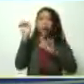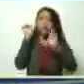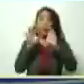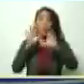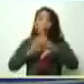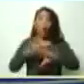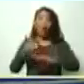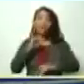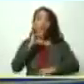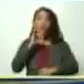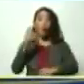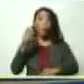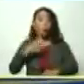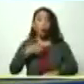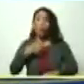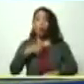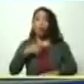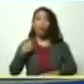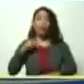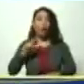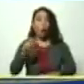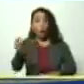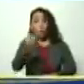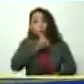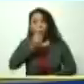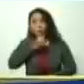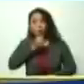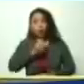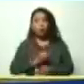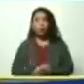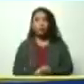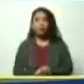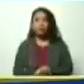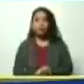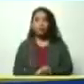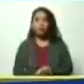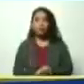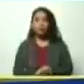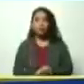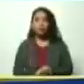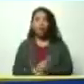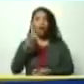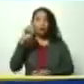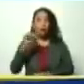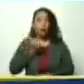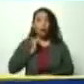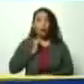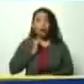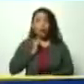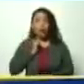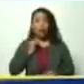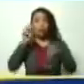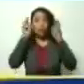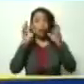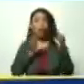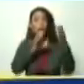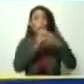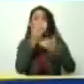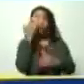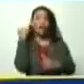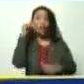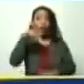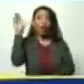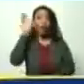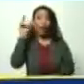porque es una información que no hemos podido obtener los periodistas quería aprovechar también para preguntarle acerca de su reunión pasada acá en